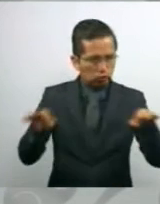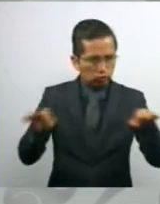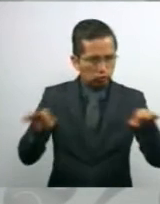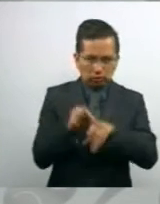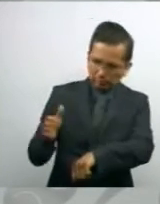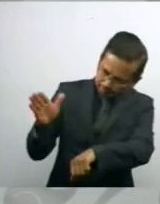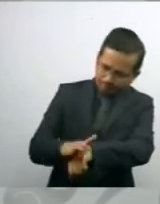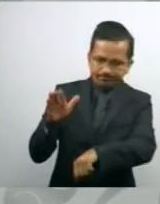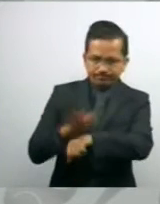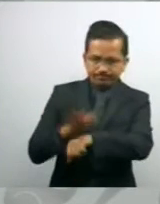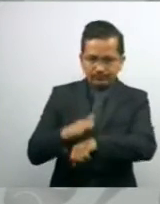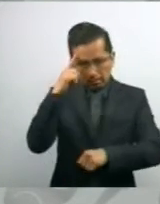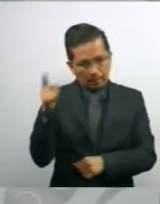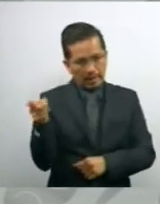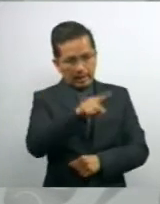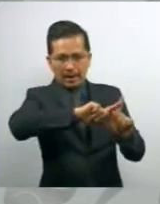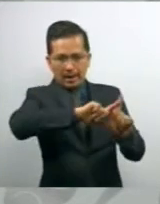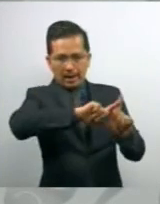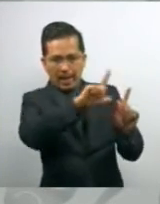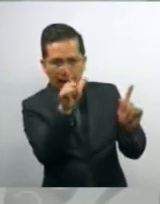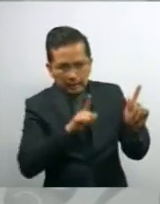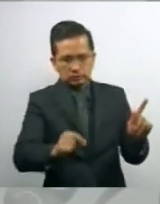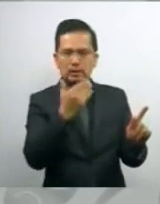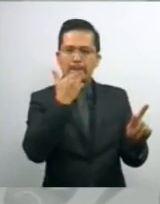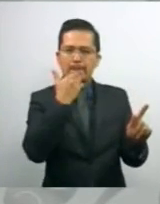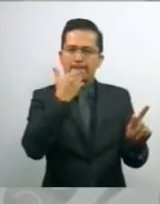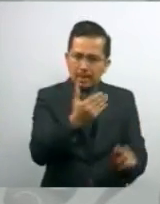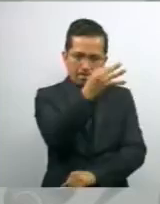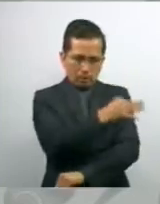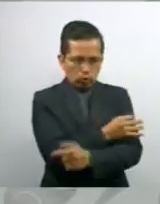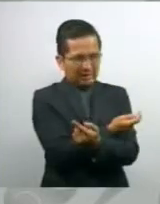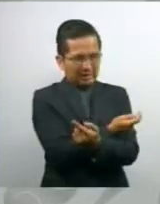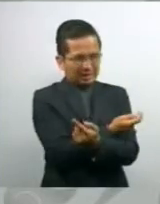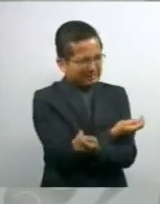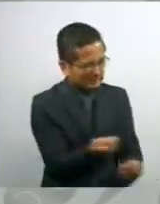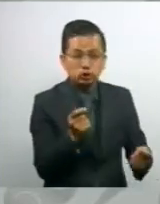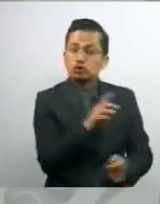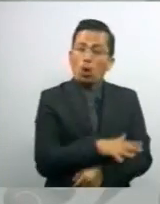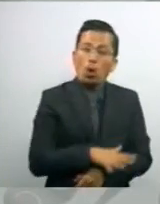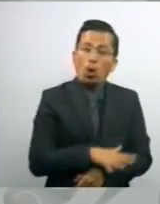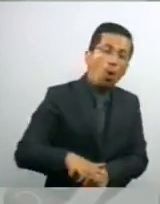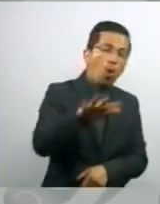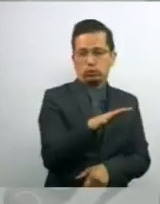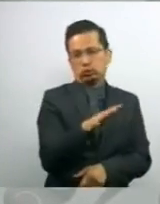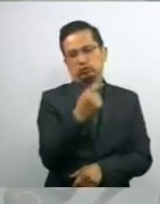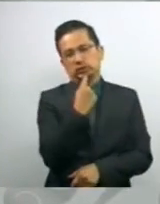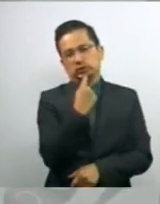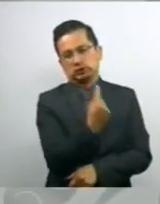pueda atender el Programa Nacional de Vacunación para todas nuestras niñas, niños y